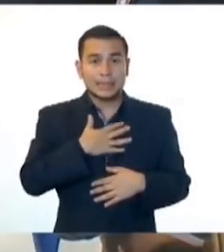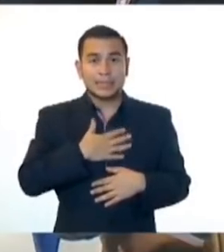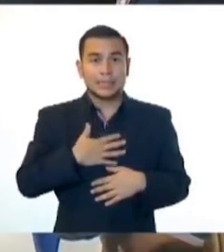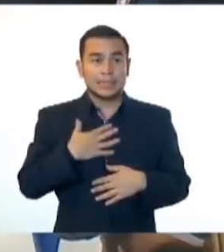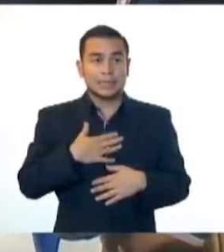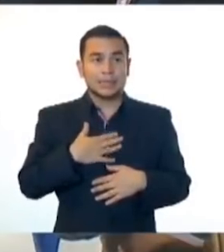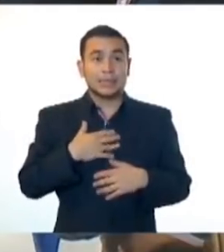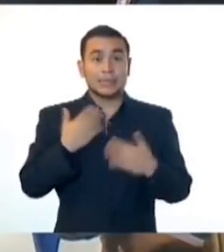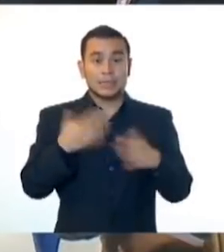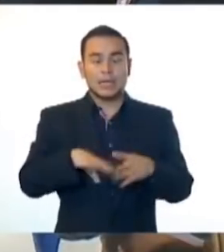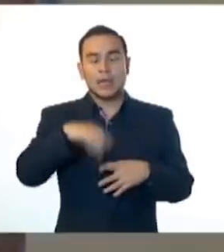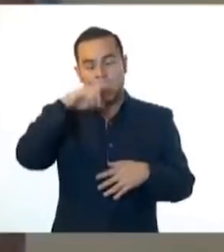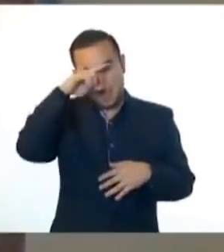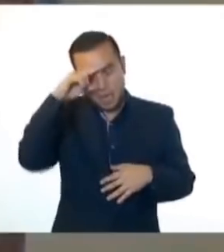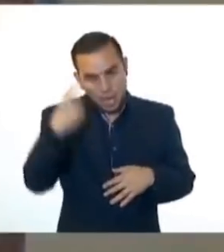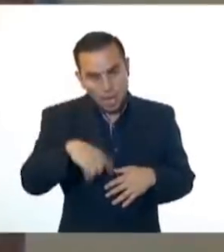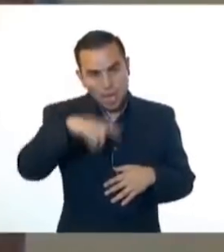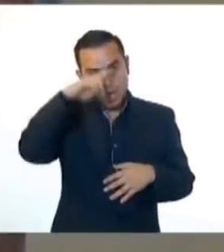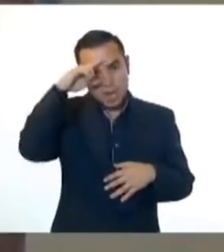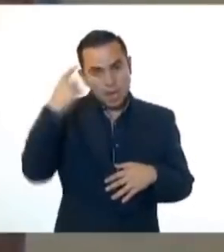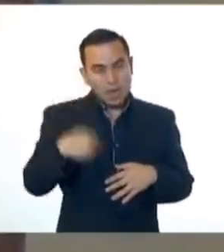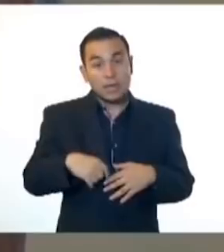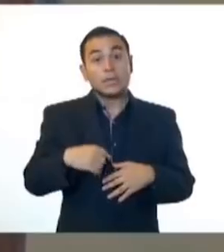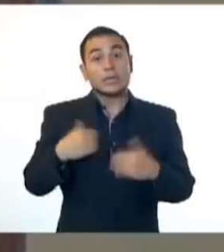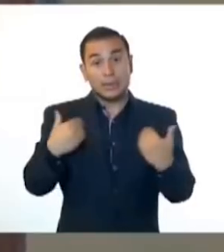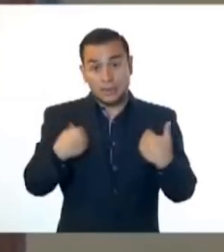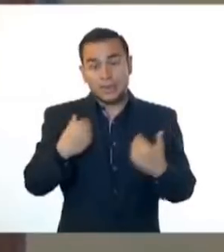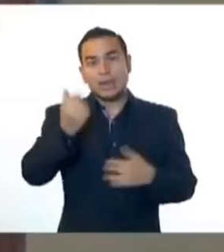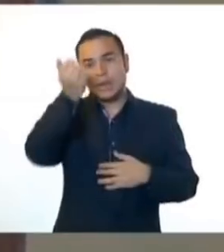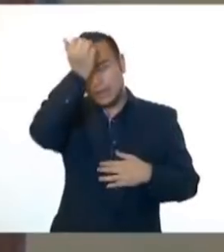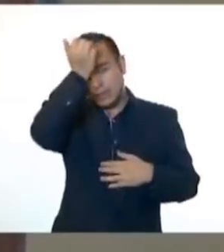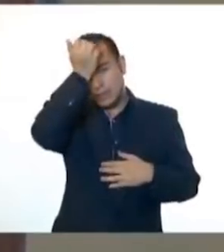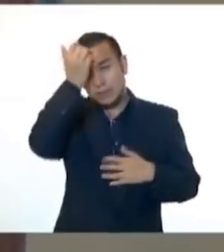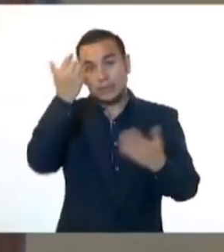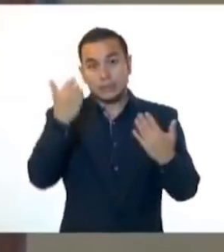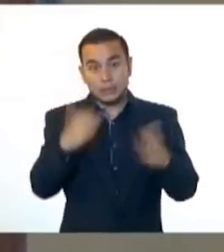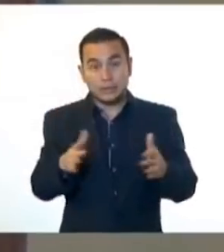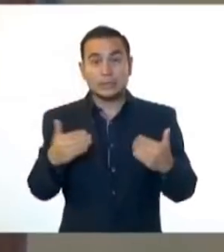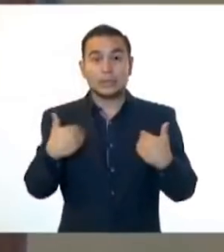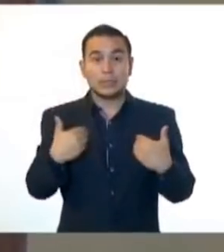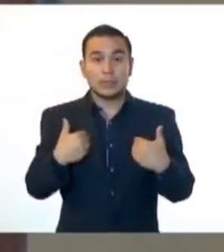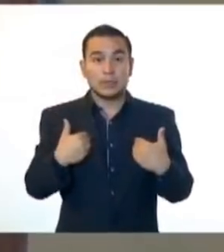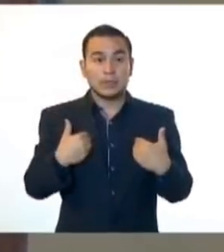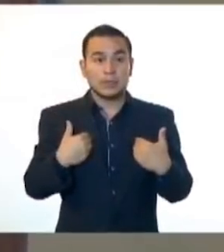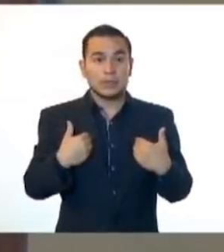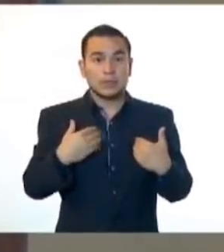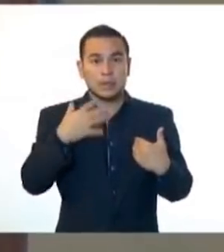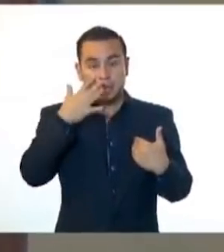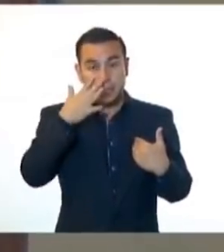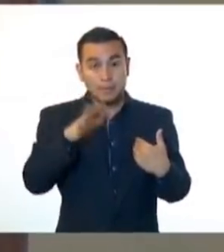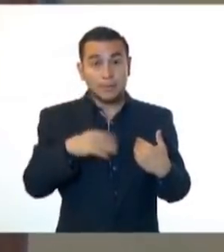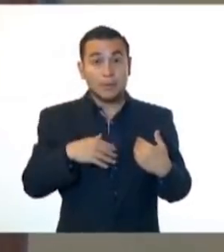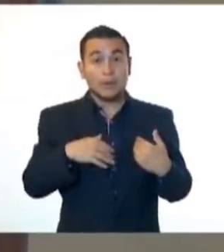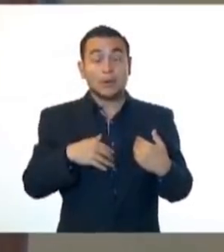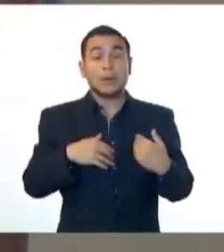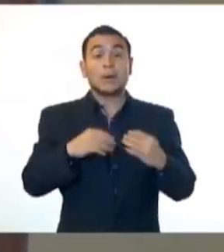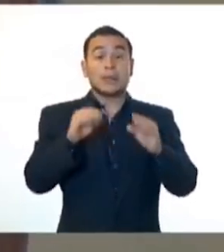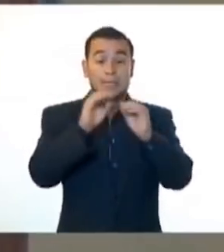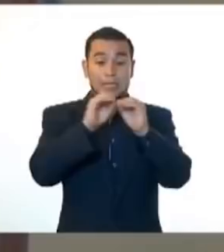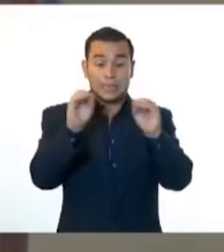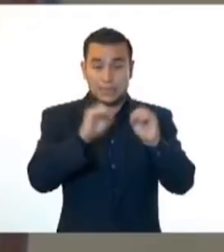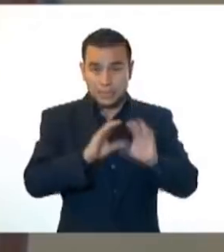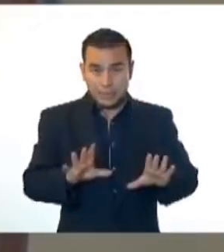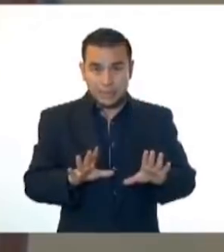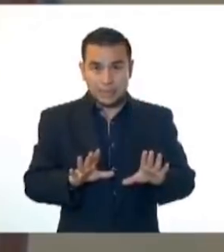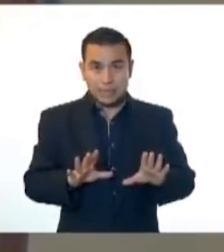más que hemos hecho esfuerzo, va a haber errores. Y por eso hemos puesto un apartado en la plataforma para